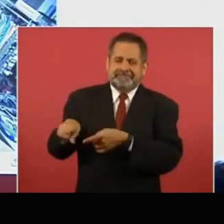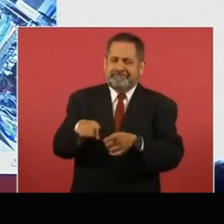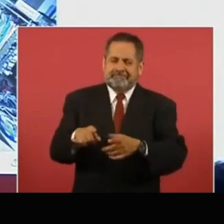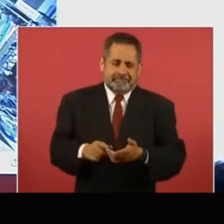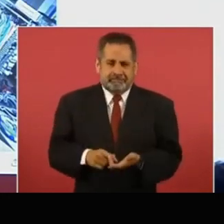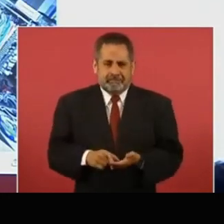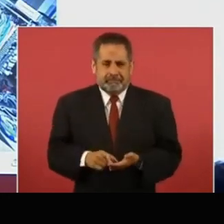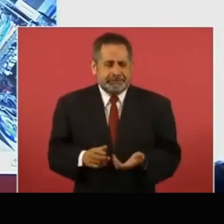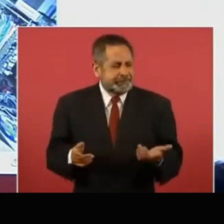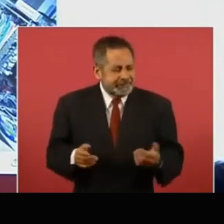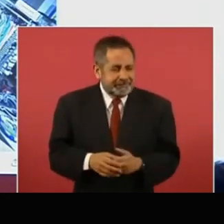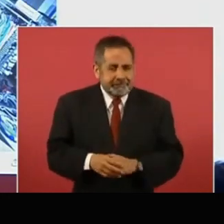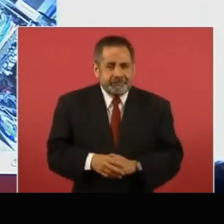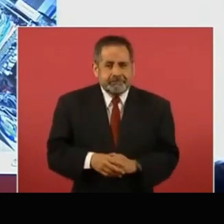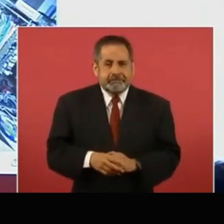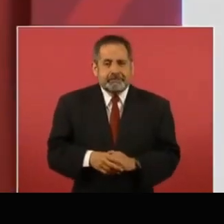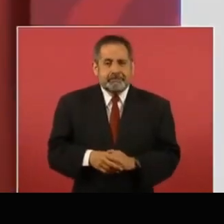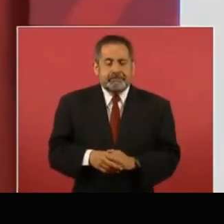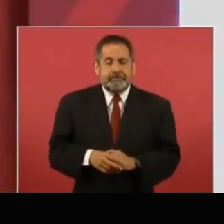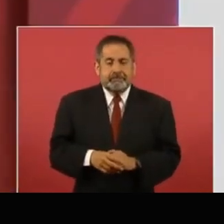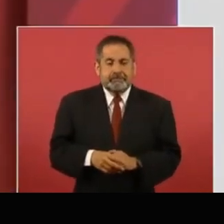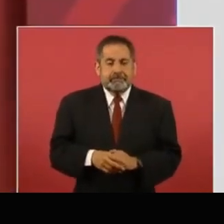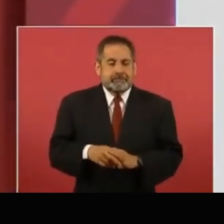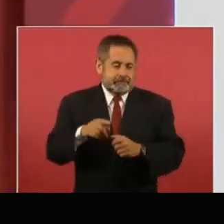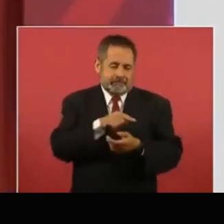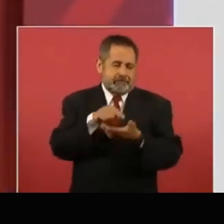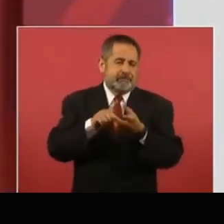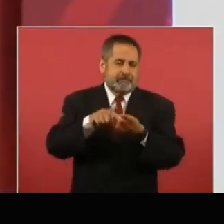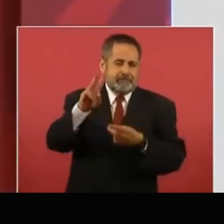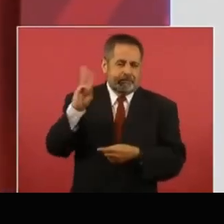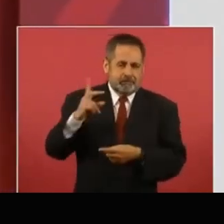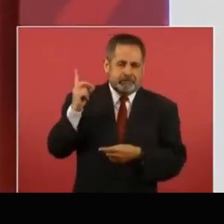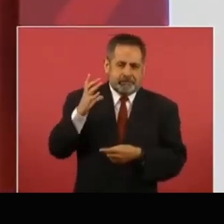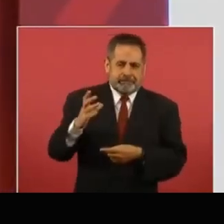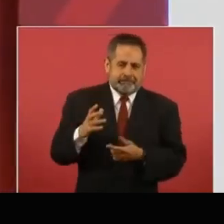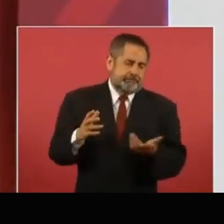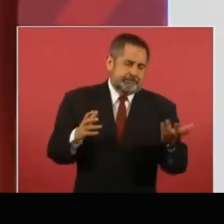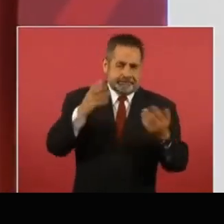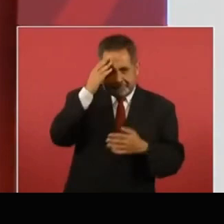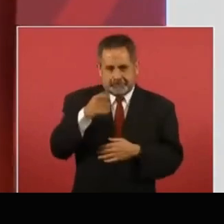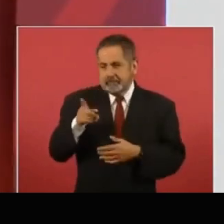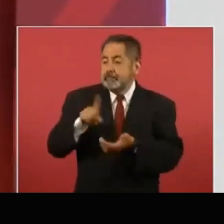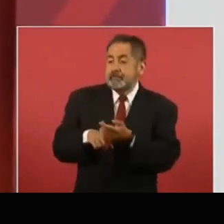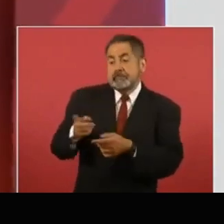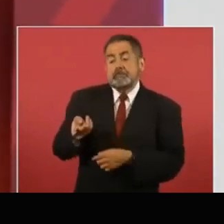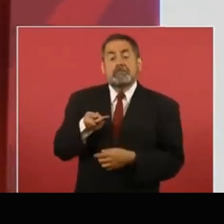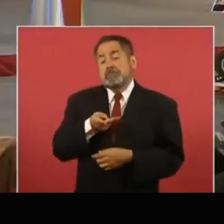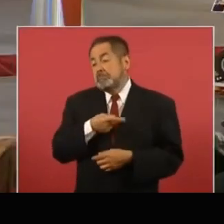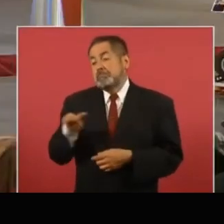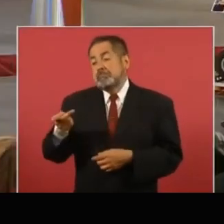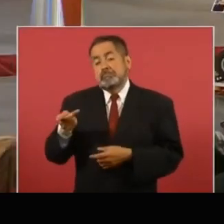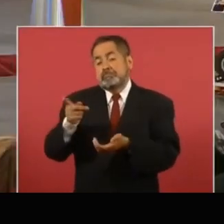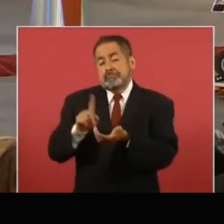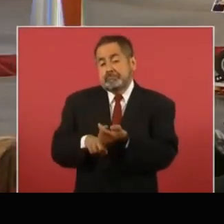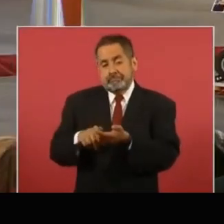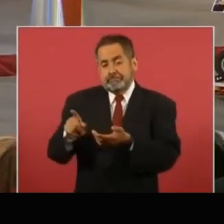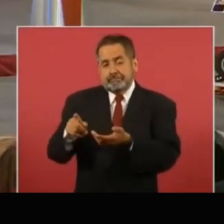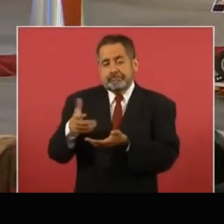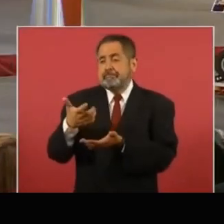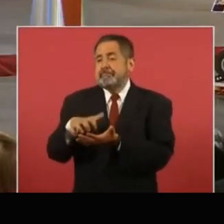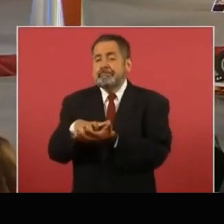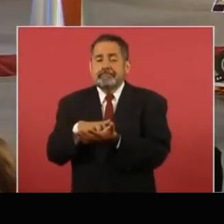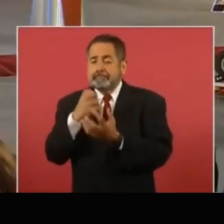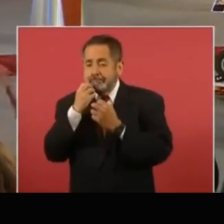marcus de washington ya sabe la pobreza franciscana lo importante es eso no